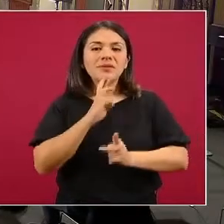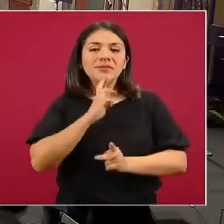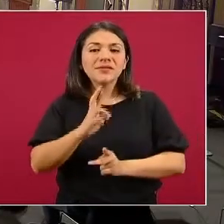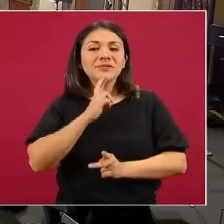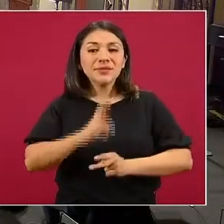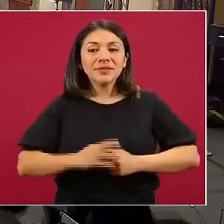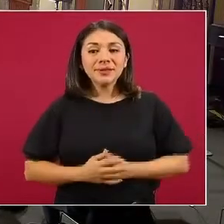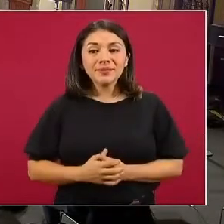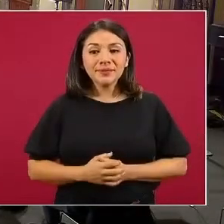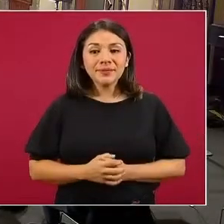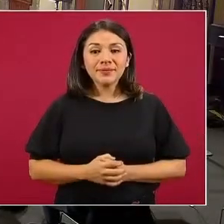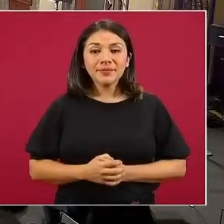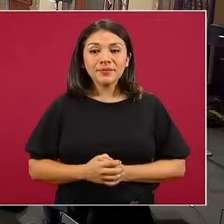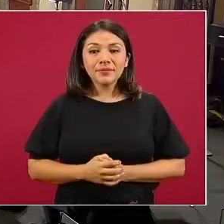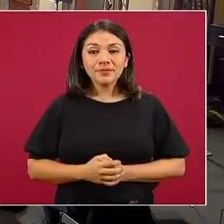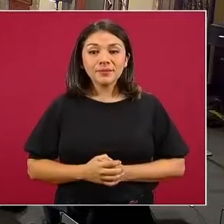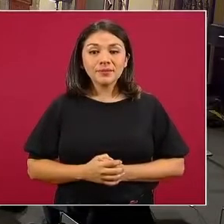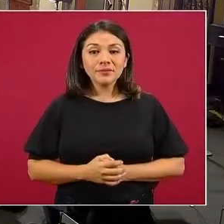comentarios.